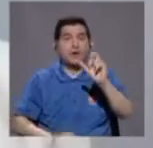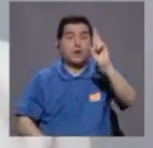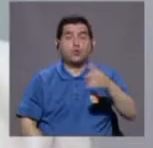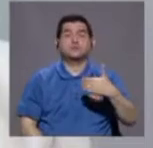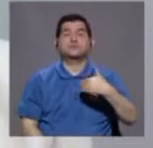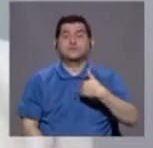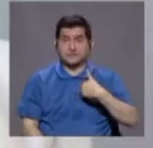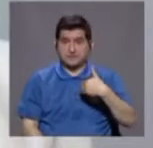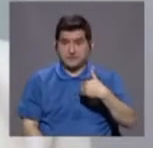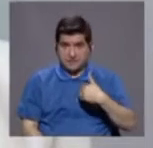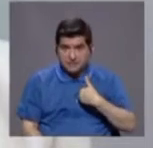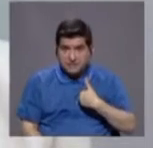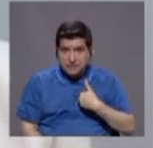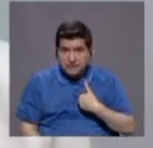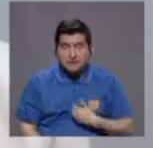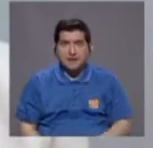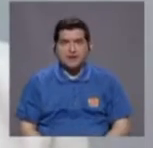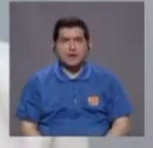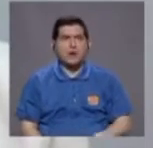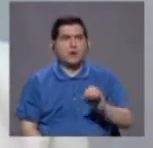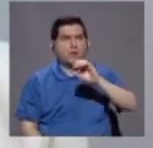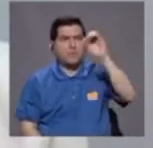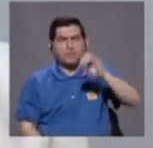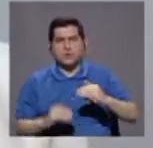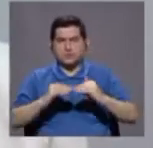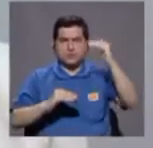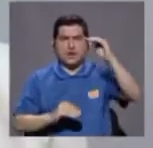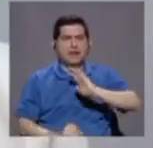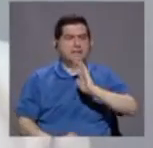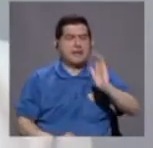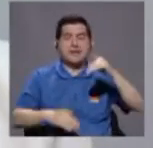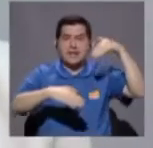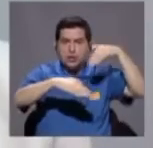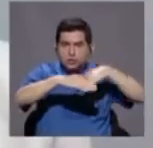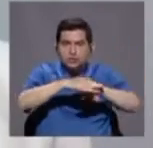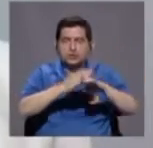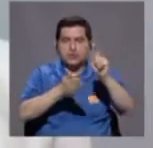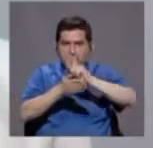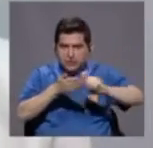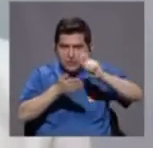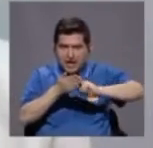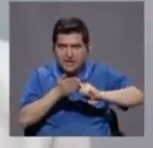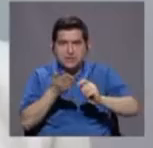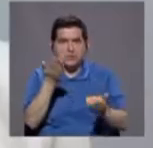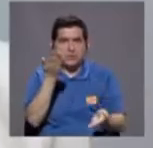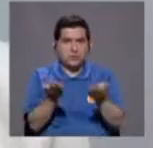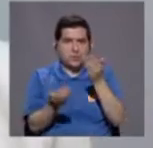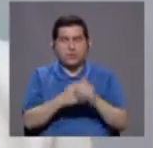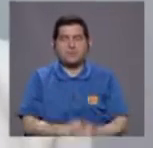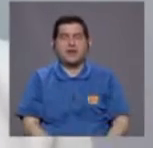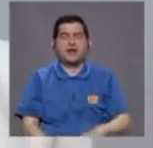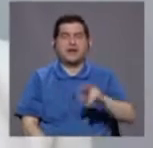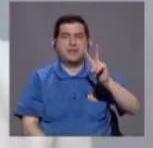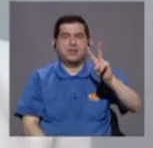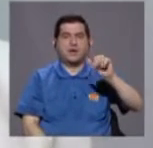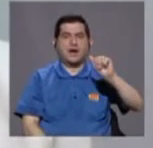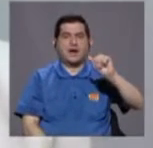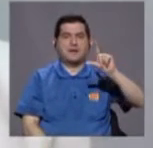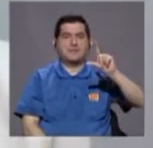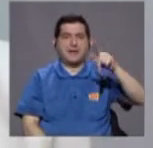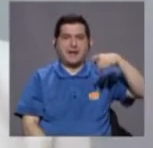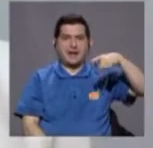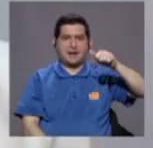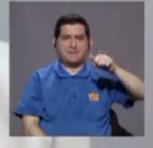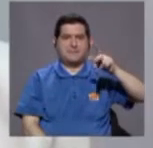tener, digamos, una proporción mayor de niños en la escuela que, por ejemplo, Valparaíso o, por